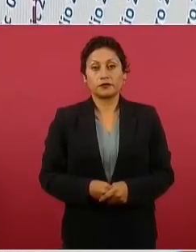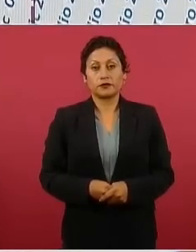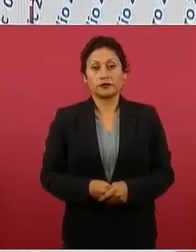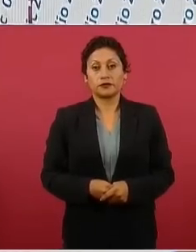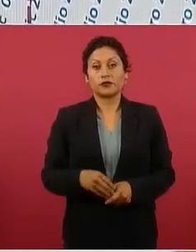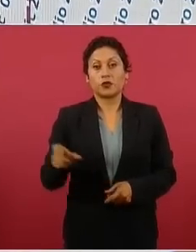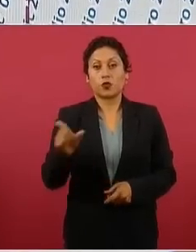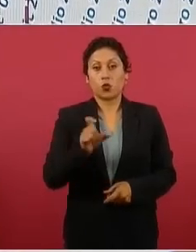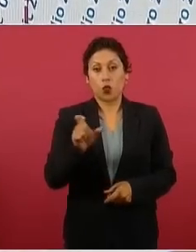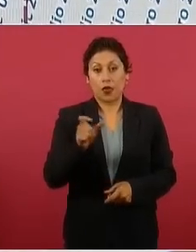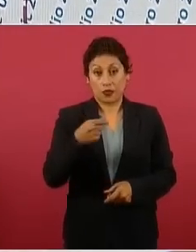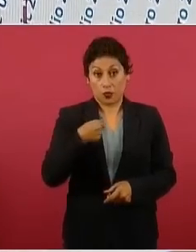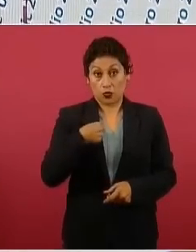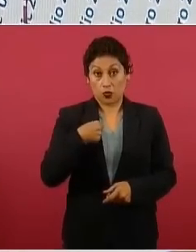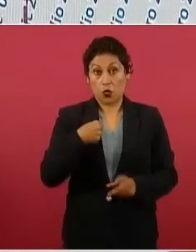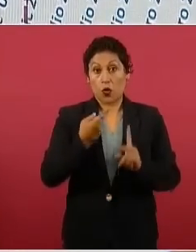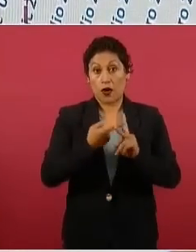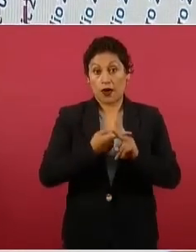el 20,